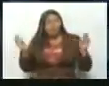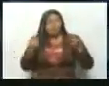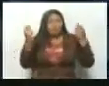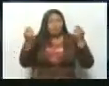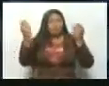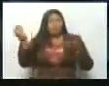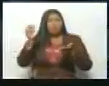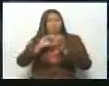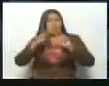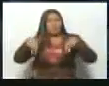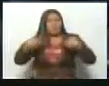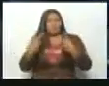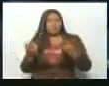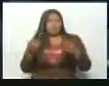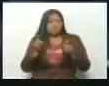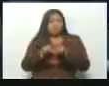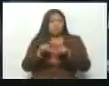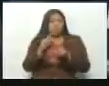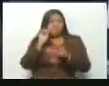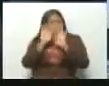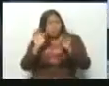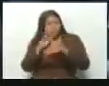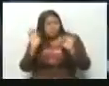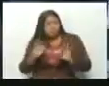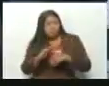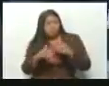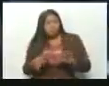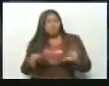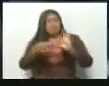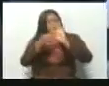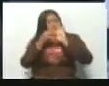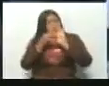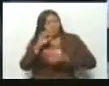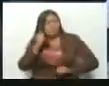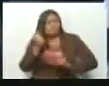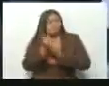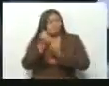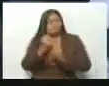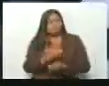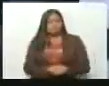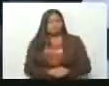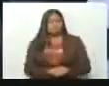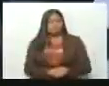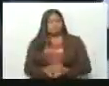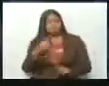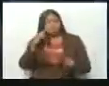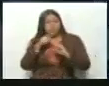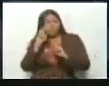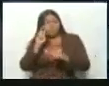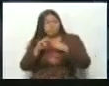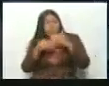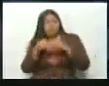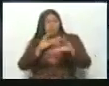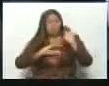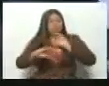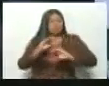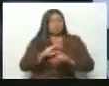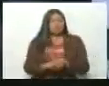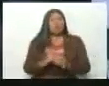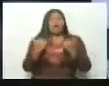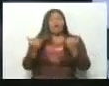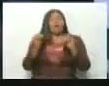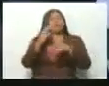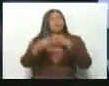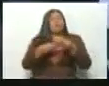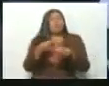relanzamiento de buscar esos mecanismos de unión y de solidaridad incluso desde el punto de vista de la comunicación. Ahora, ¿cómo